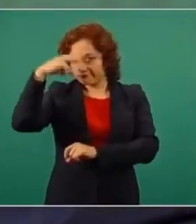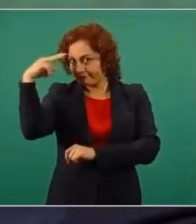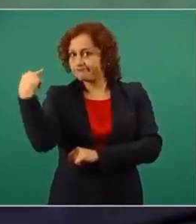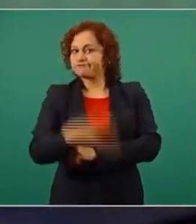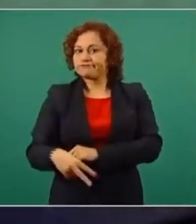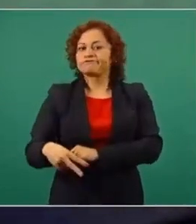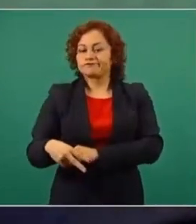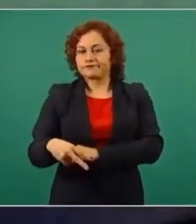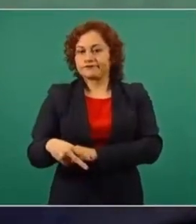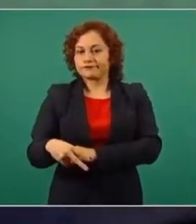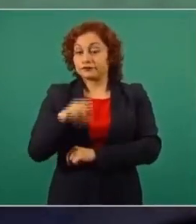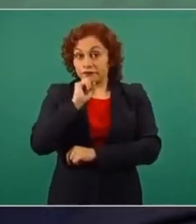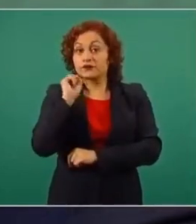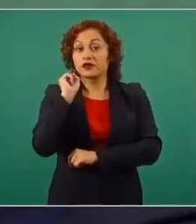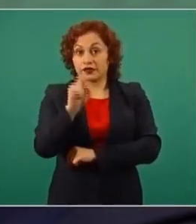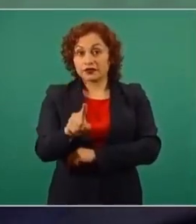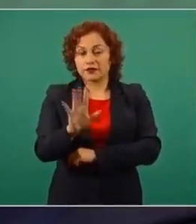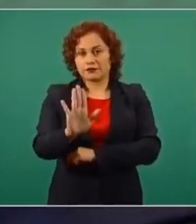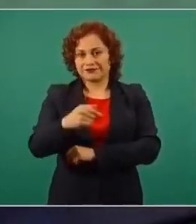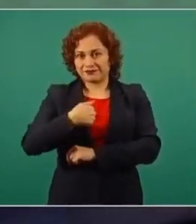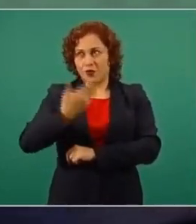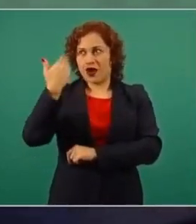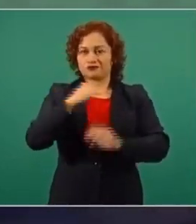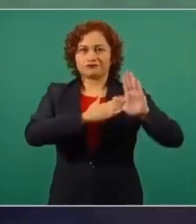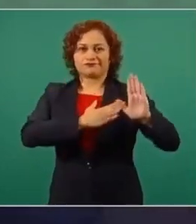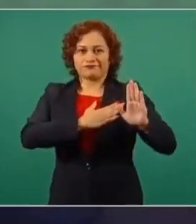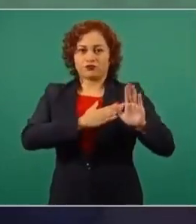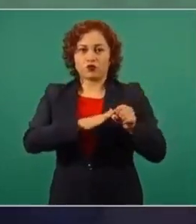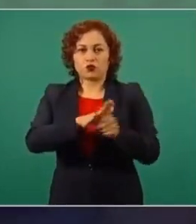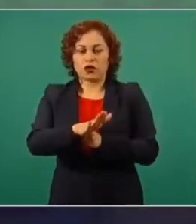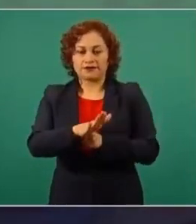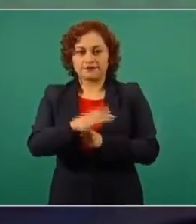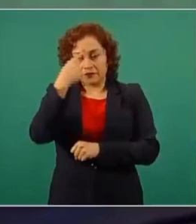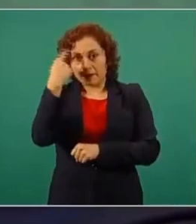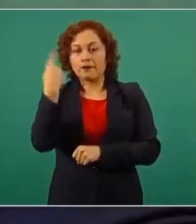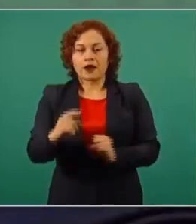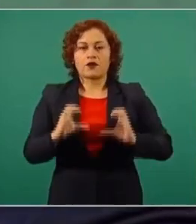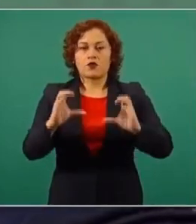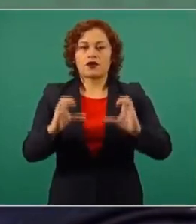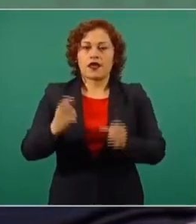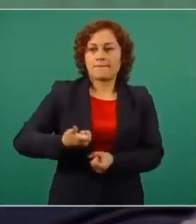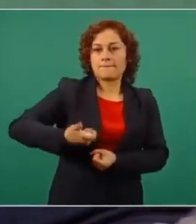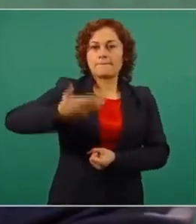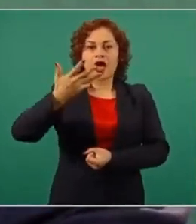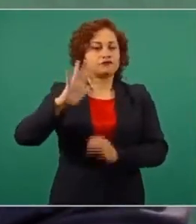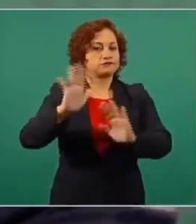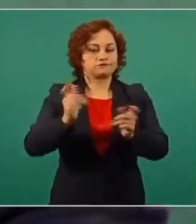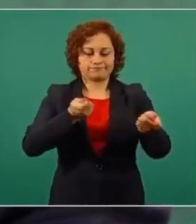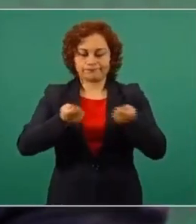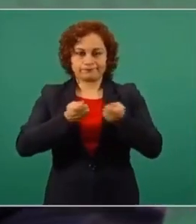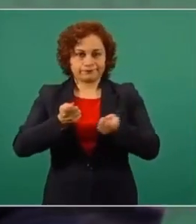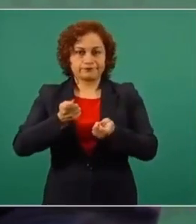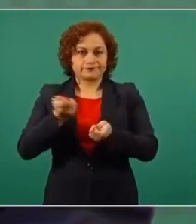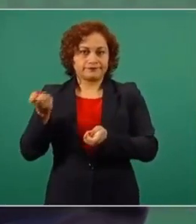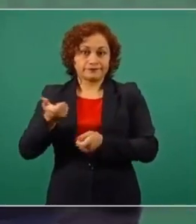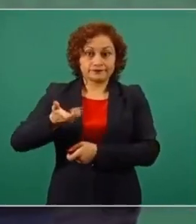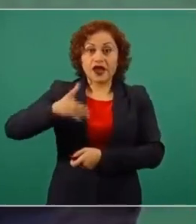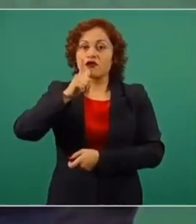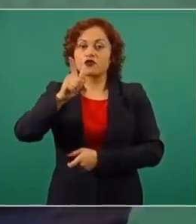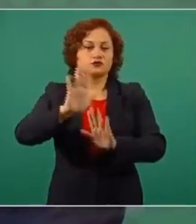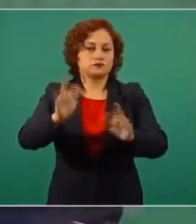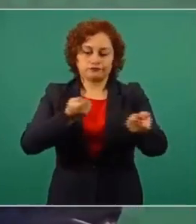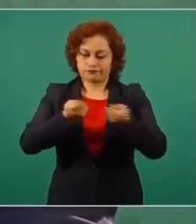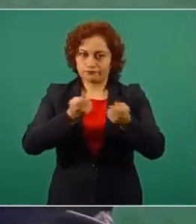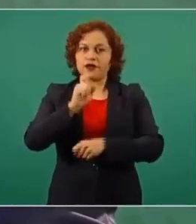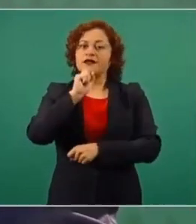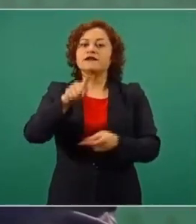Y para garantizar, que es mi compromiso, que no aumente el precio de la luz, para decirlo con claridad. Y no